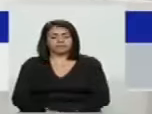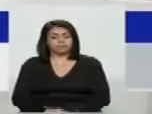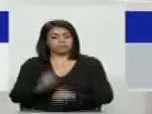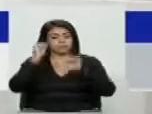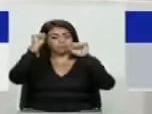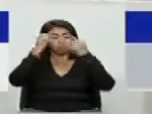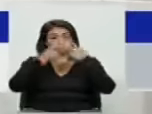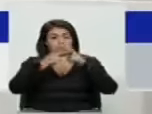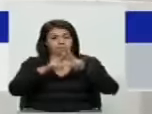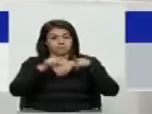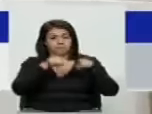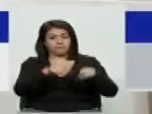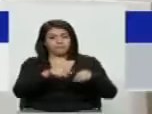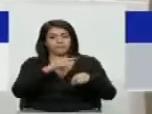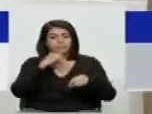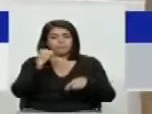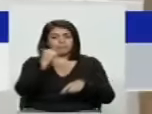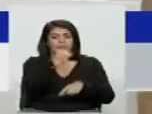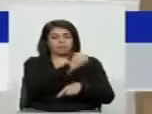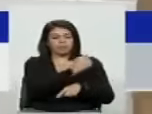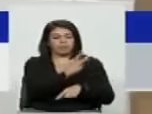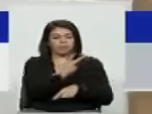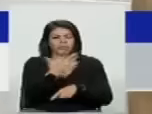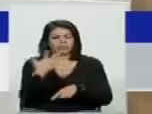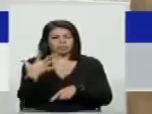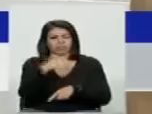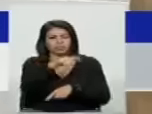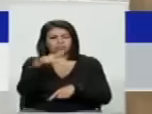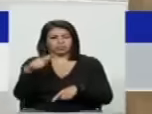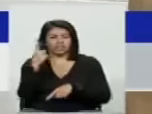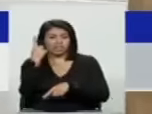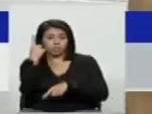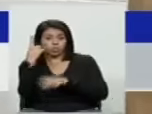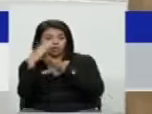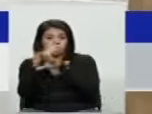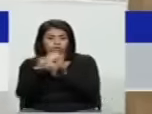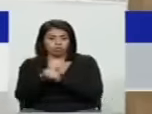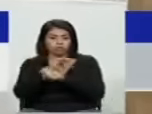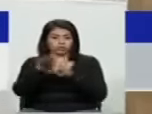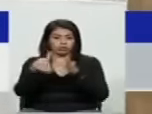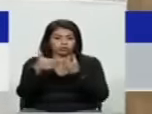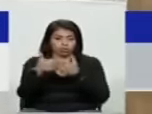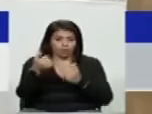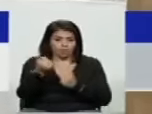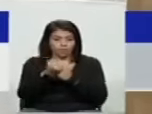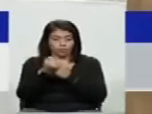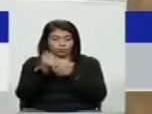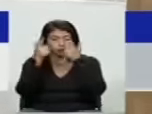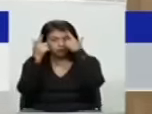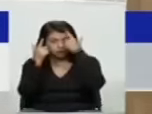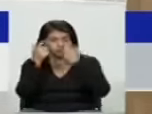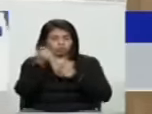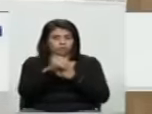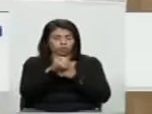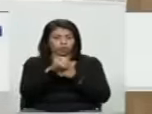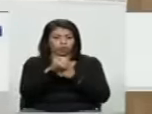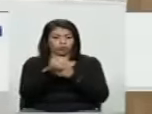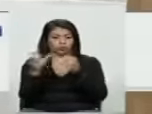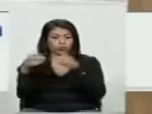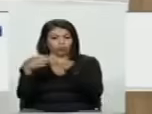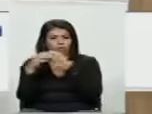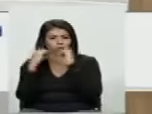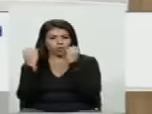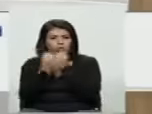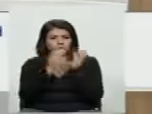Protestas pacíficas, y asesinaron 25 personas en una noche. Todas chavistas, todos chavistas o agentes del